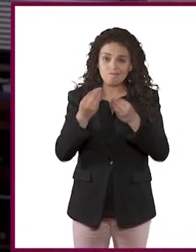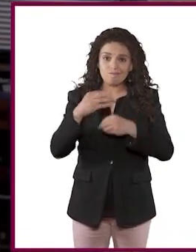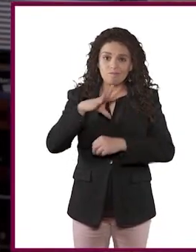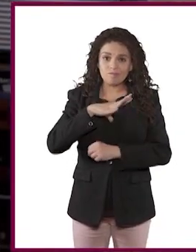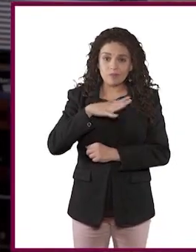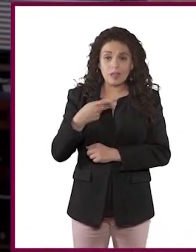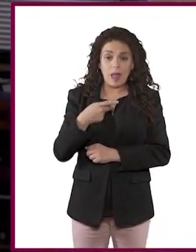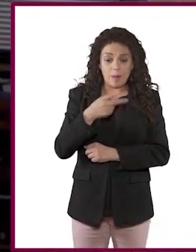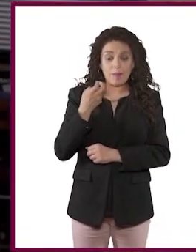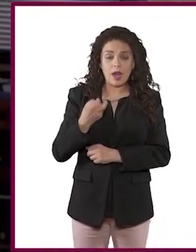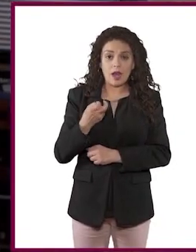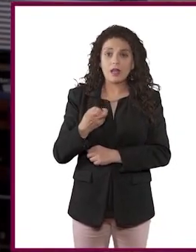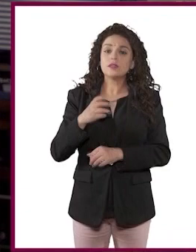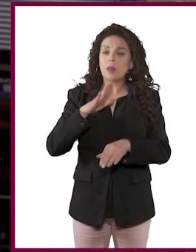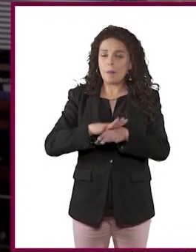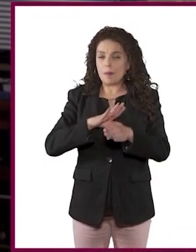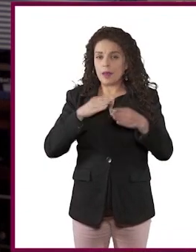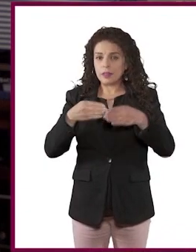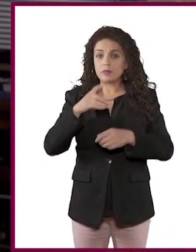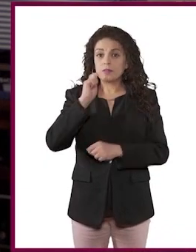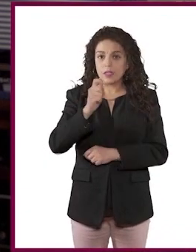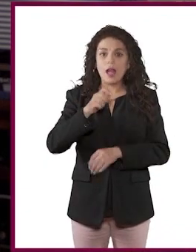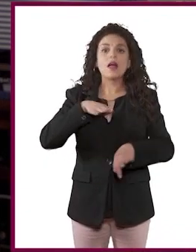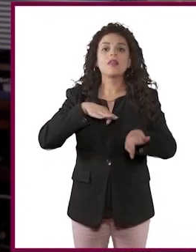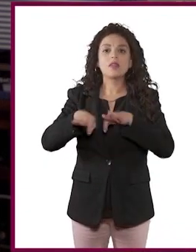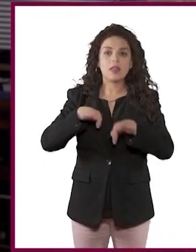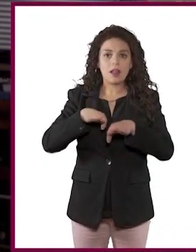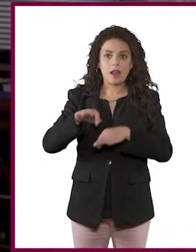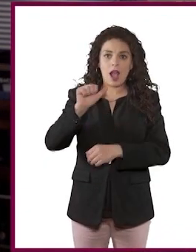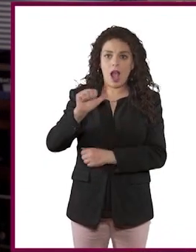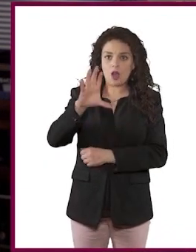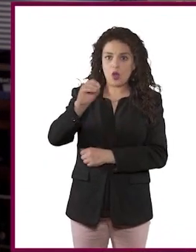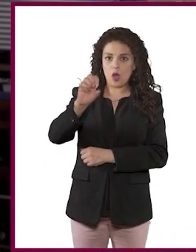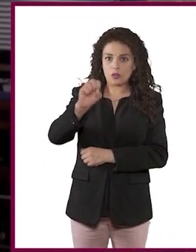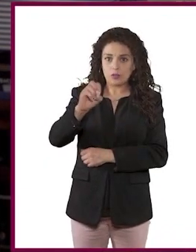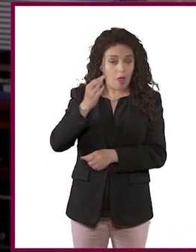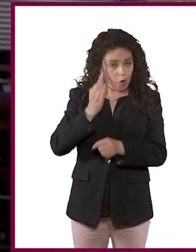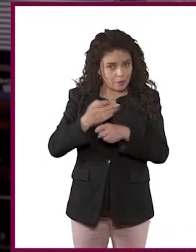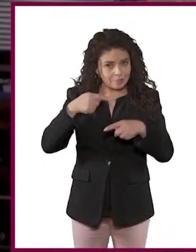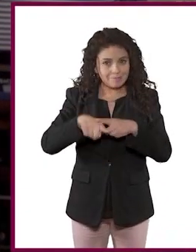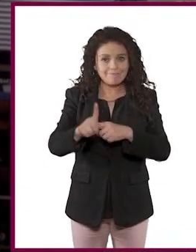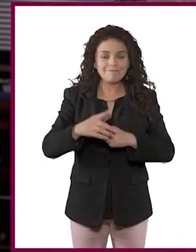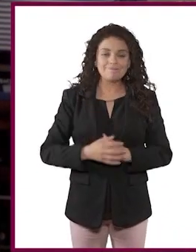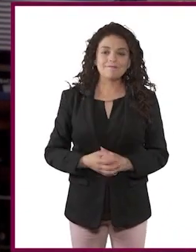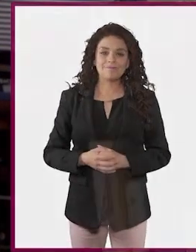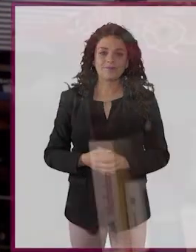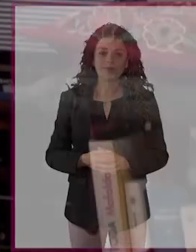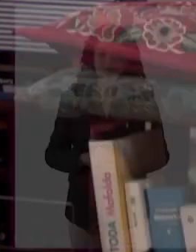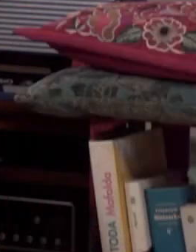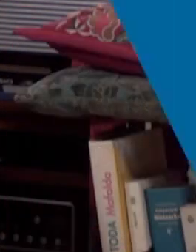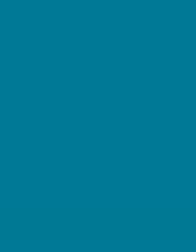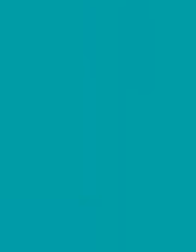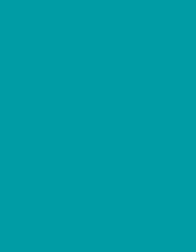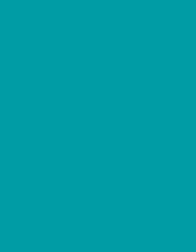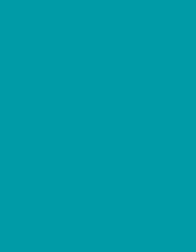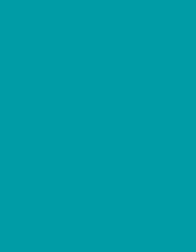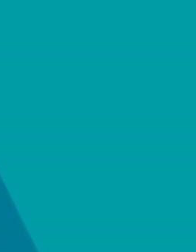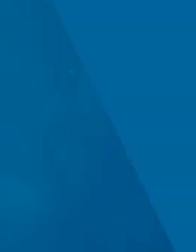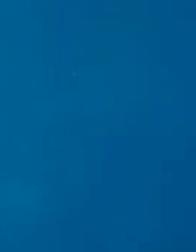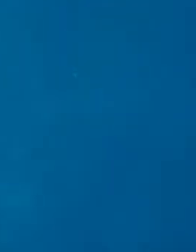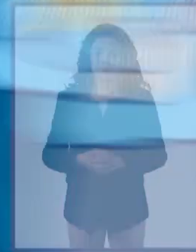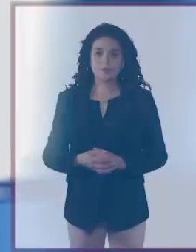país. Pero en este episodio vamos a enfocarnos en el acoso laboral. Así que, empecemos.